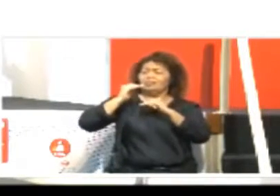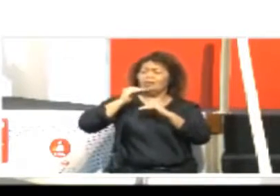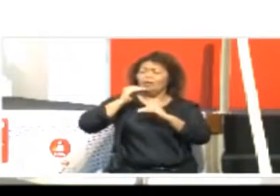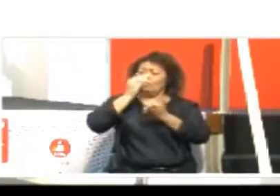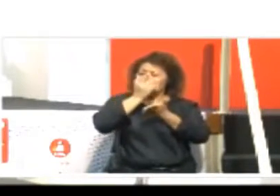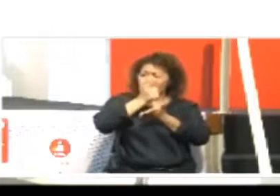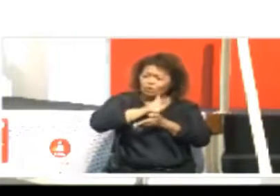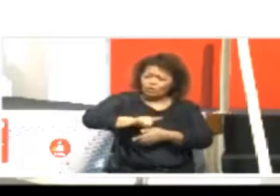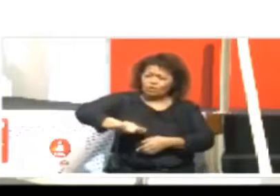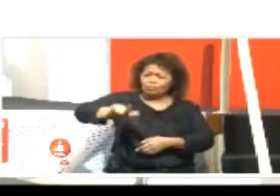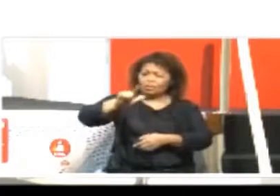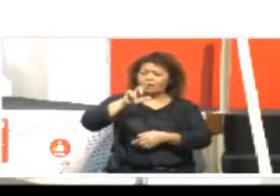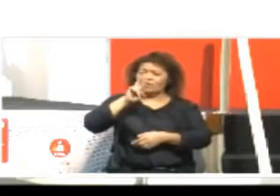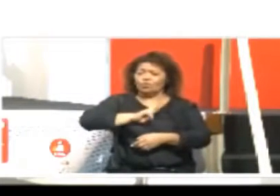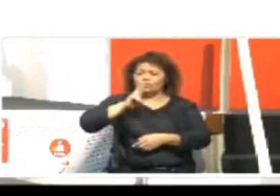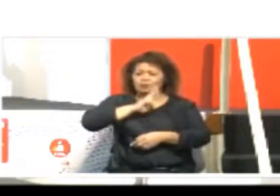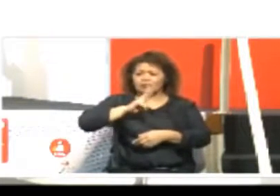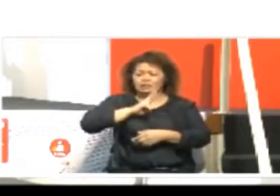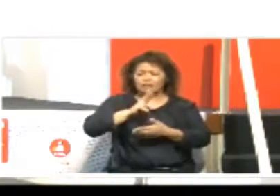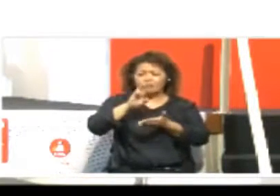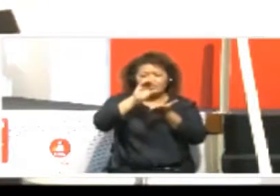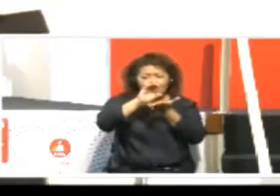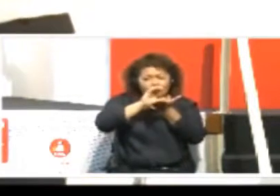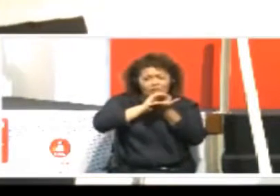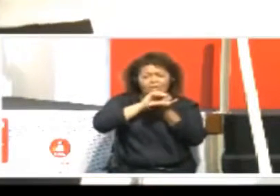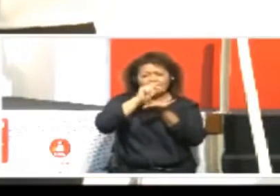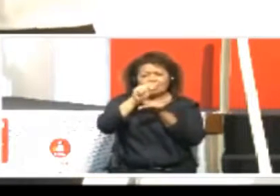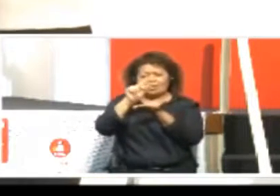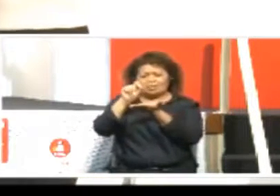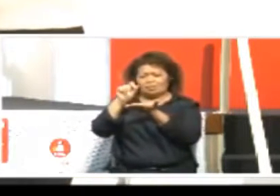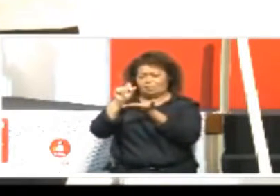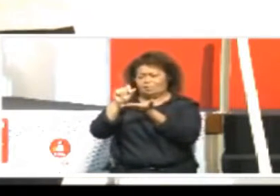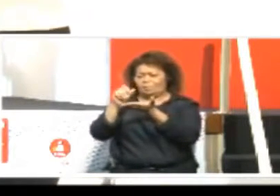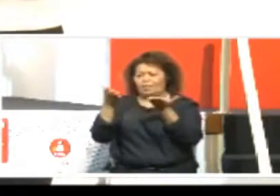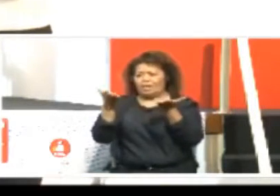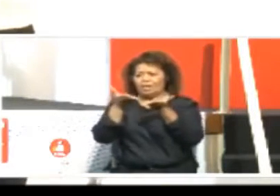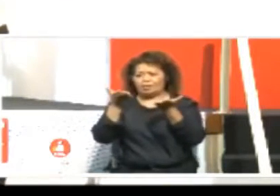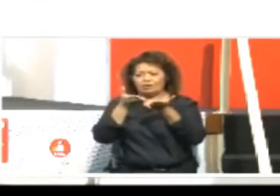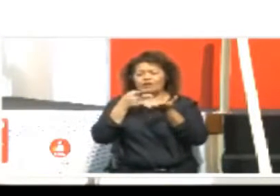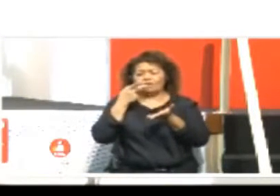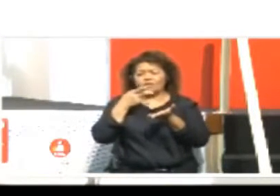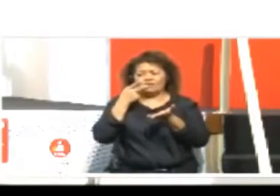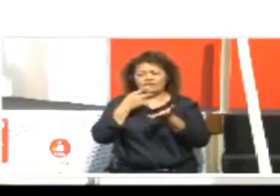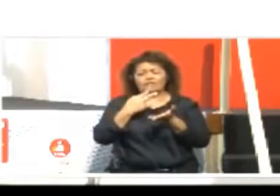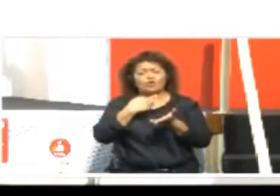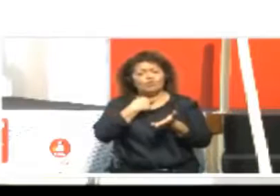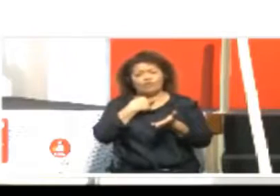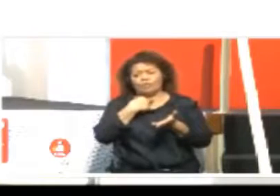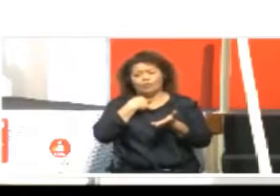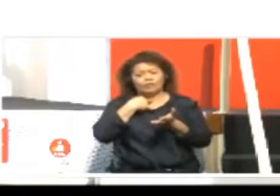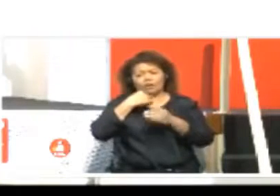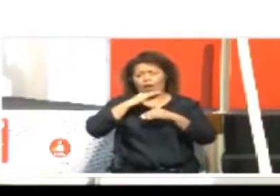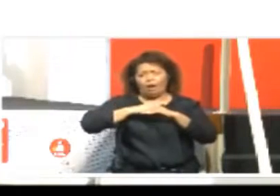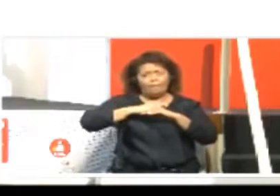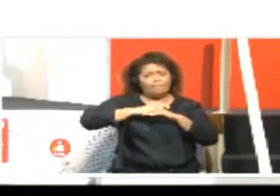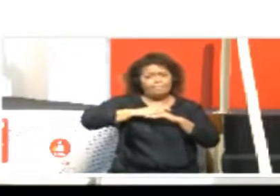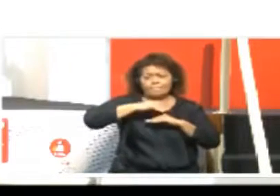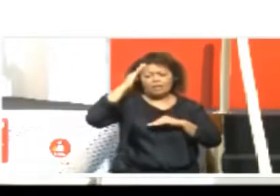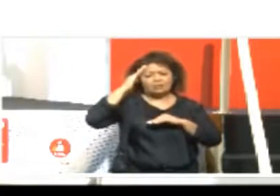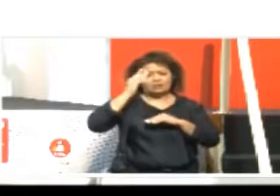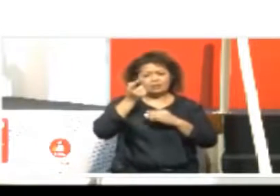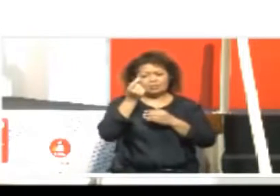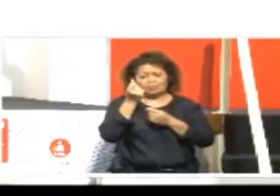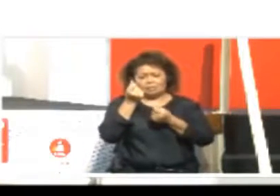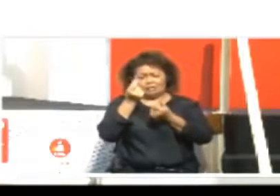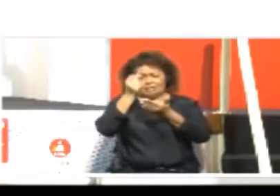inversión, usted diría, como ahora ya no se pueden endeudar, de pronto van a dejar de invertir. No, vemos que la raya